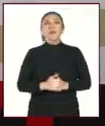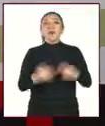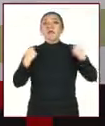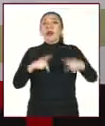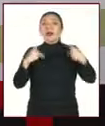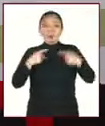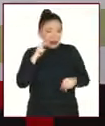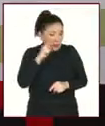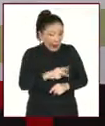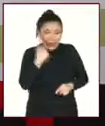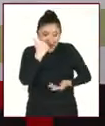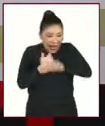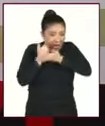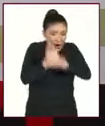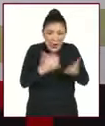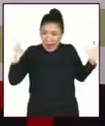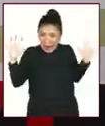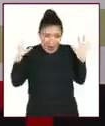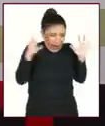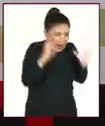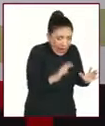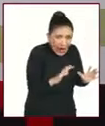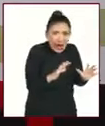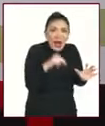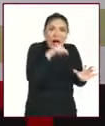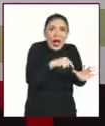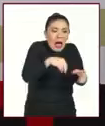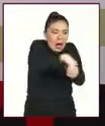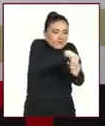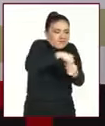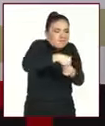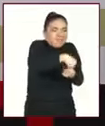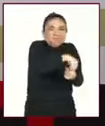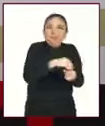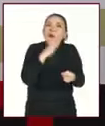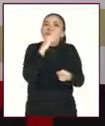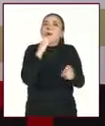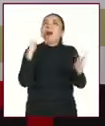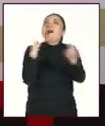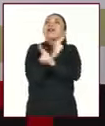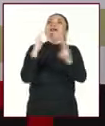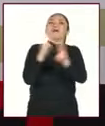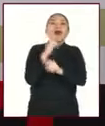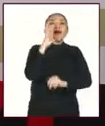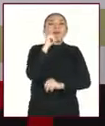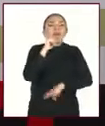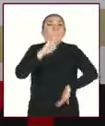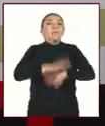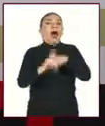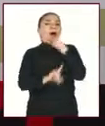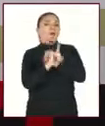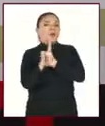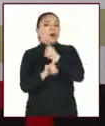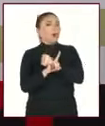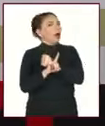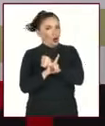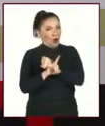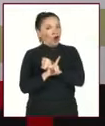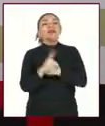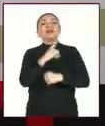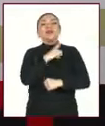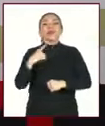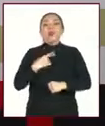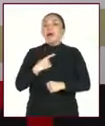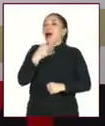querer ayudar y más que ayudar genera un poco más de estrés a la situación. Entonces siempre visualizar a alguien que nos